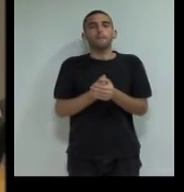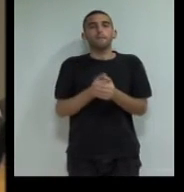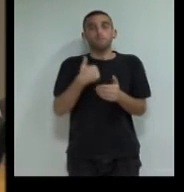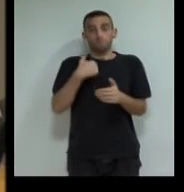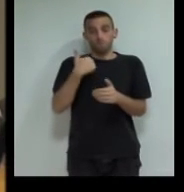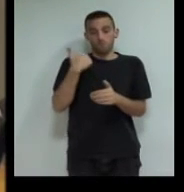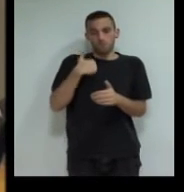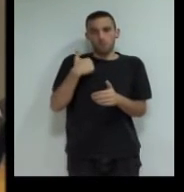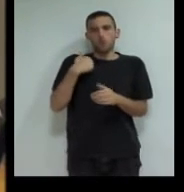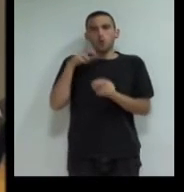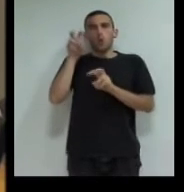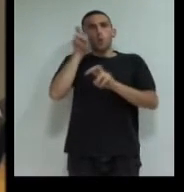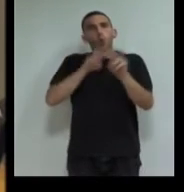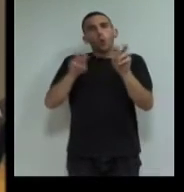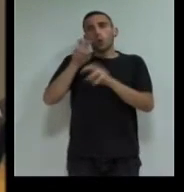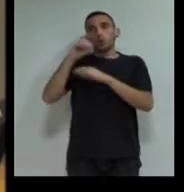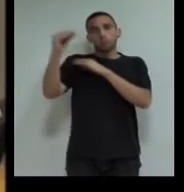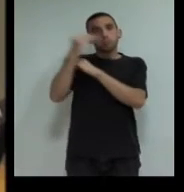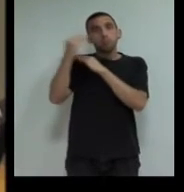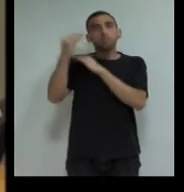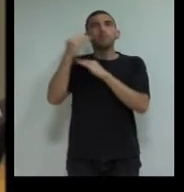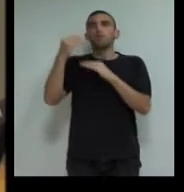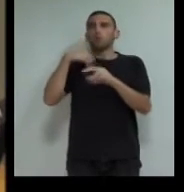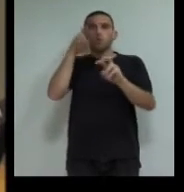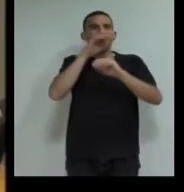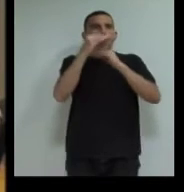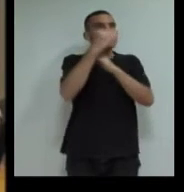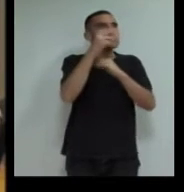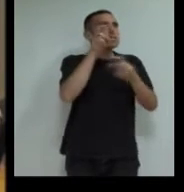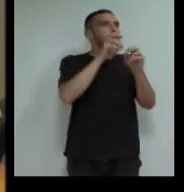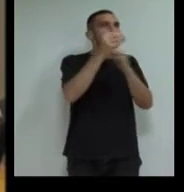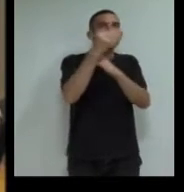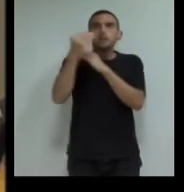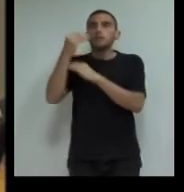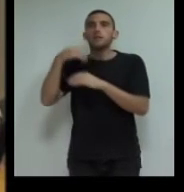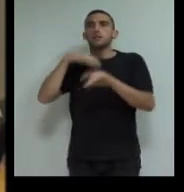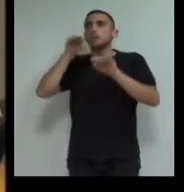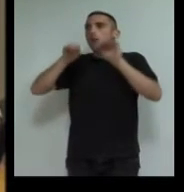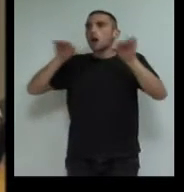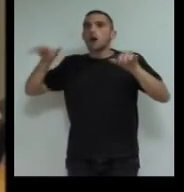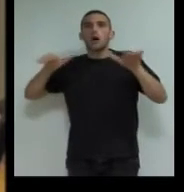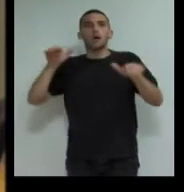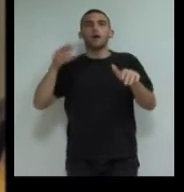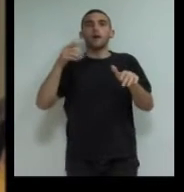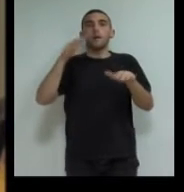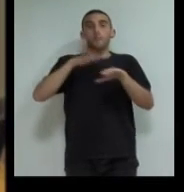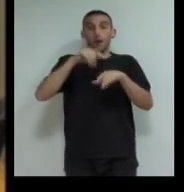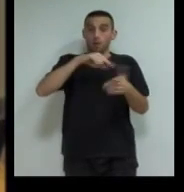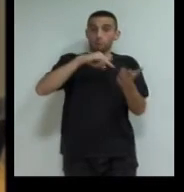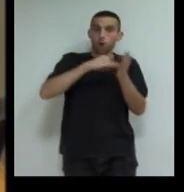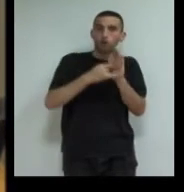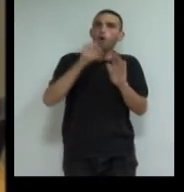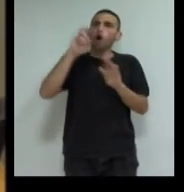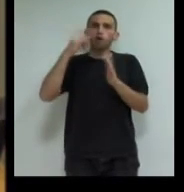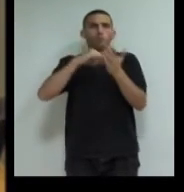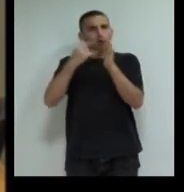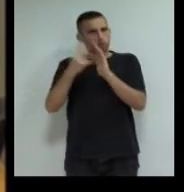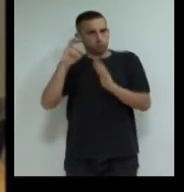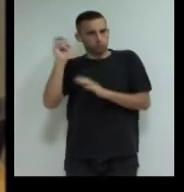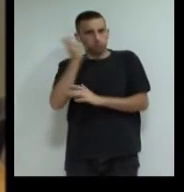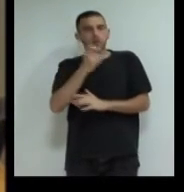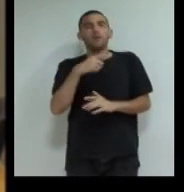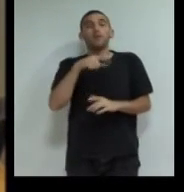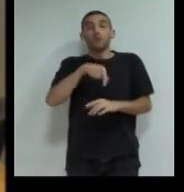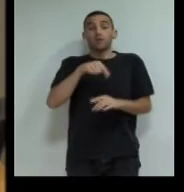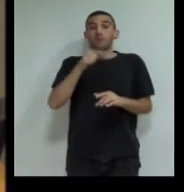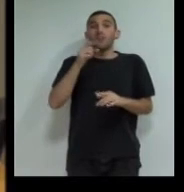yo llevo buscando fondos para este y otros proyectos. Lo decías en mi presentación, Festival de Cine de Pamplona, una iniciativa